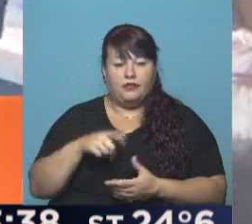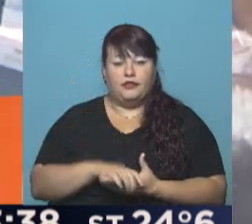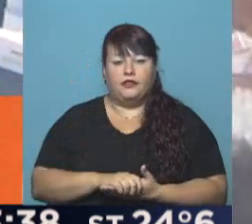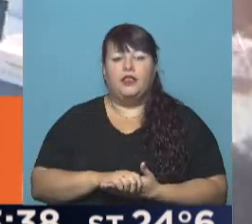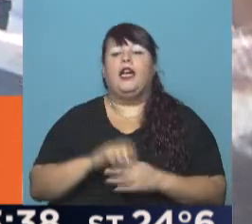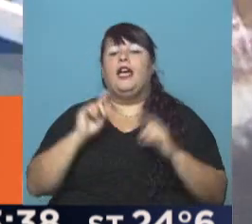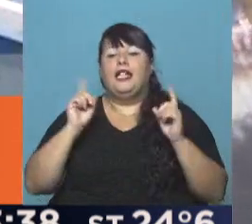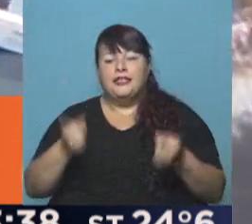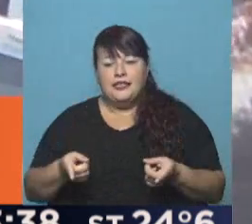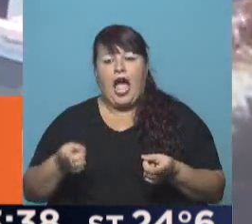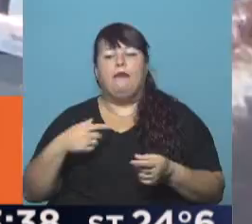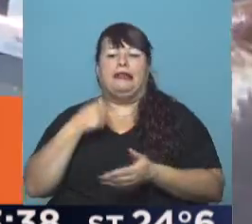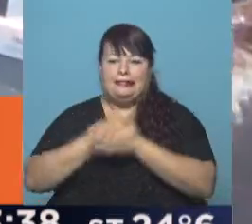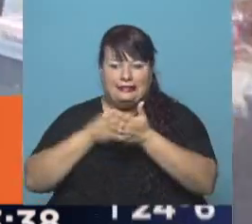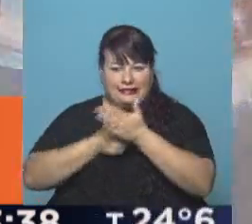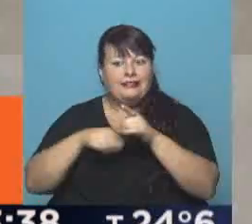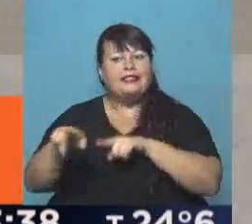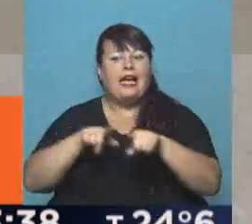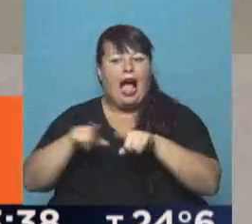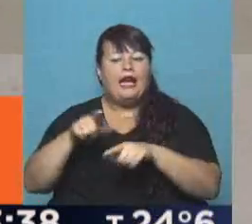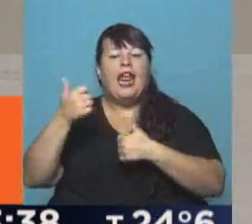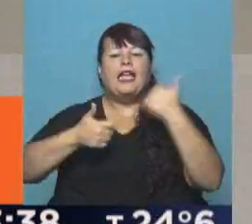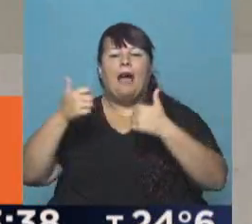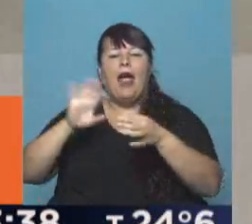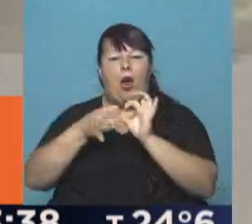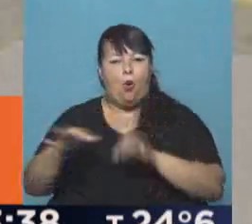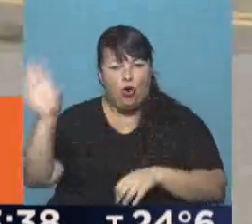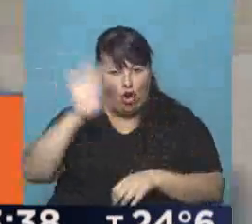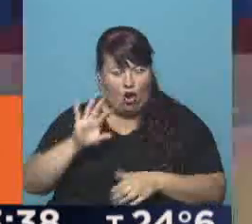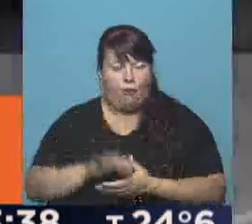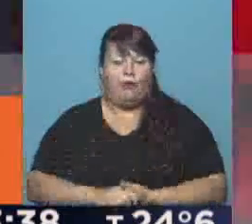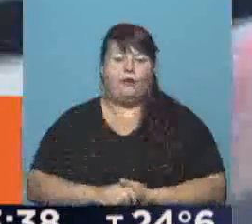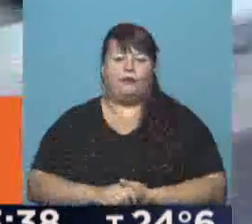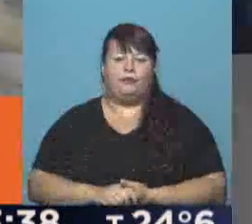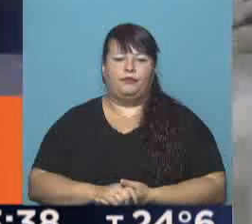también no estuve peleando bastante una carrera en el campeonato de europa